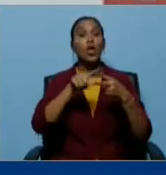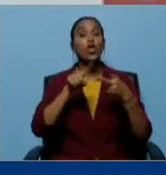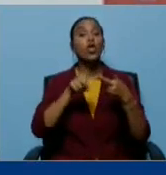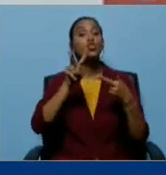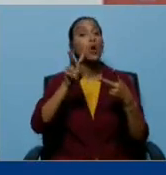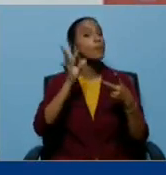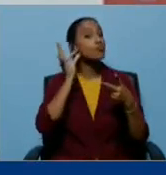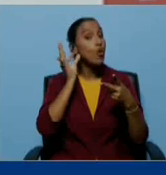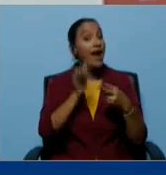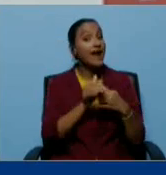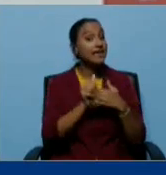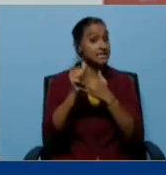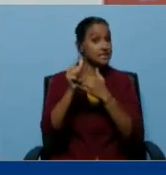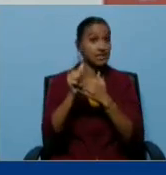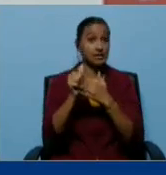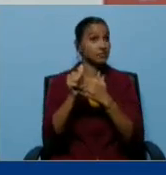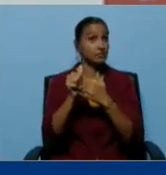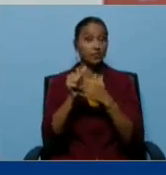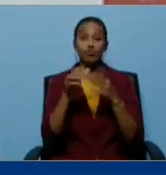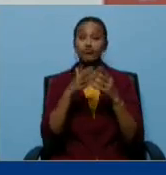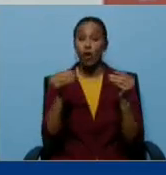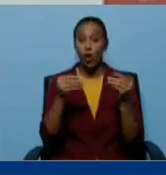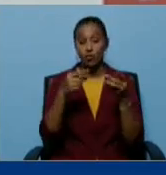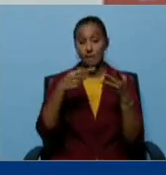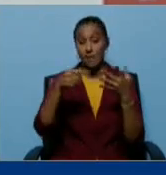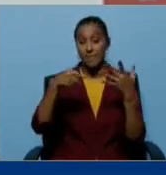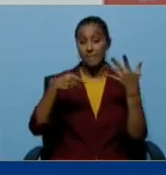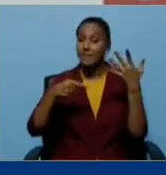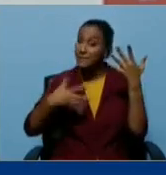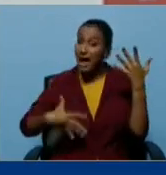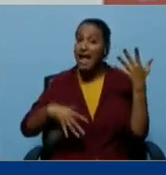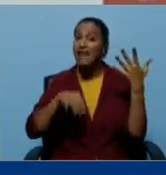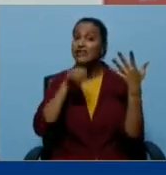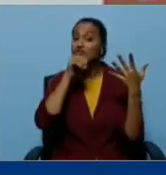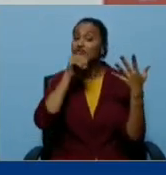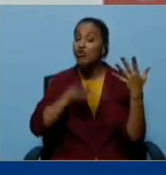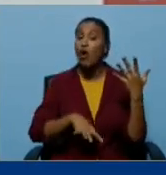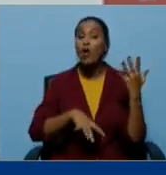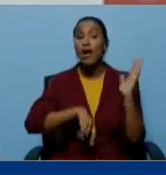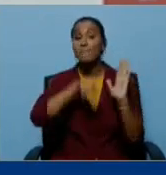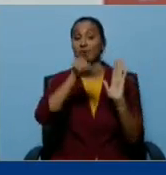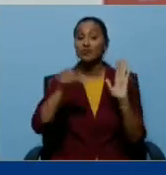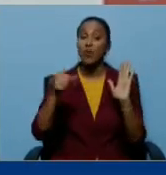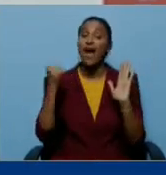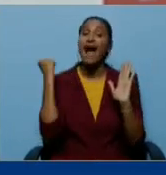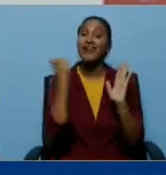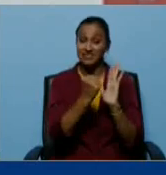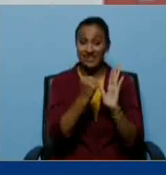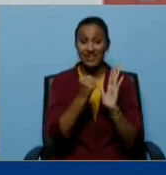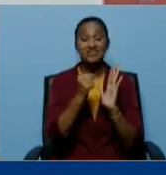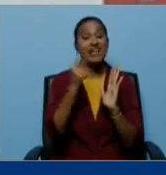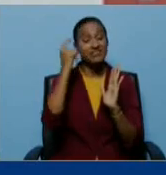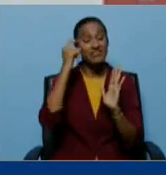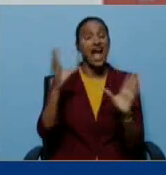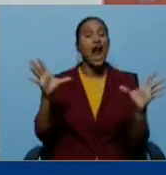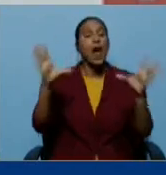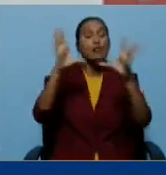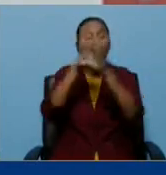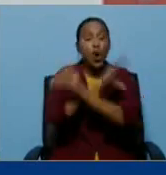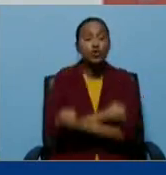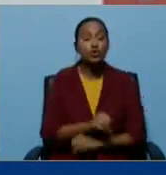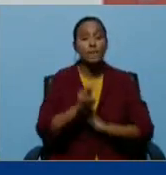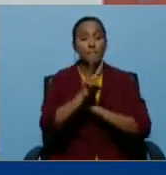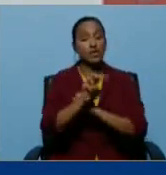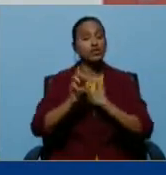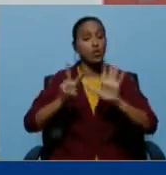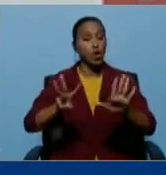Ahí está la historia del resto de los asesinados en esa noche de crimen del 28, del 29